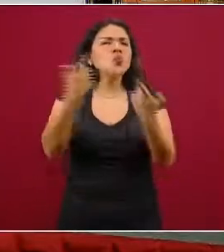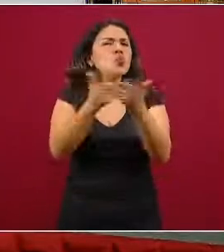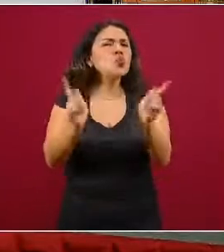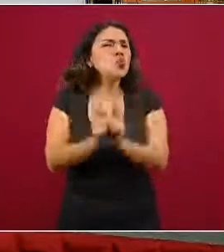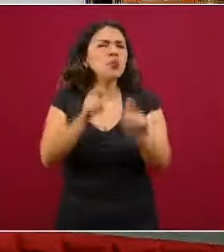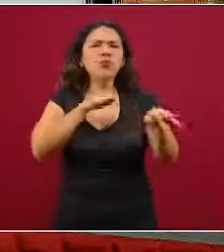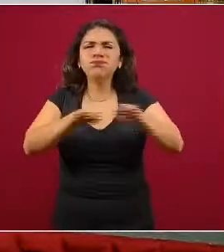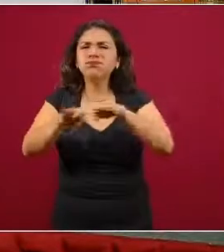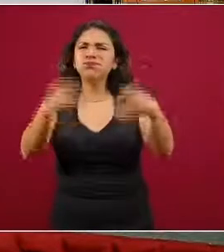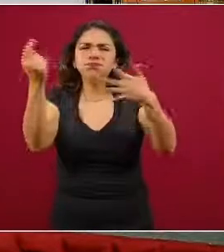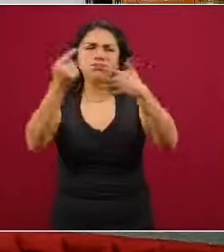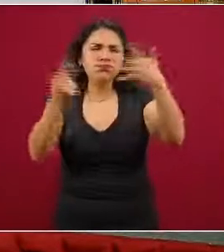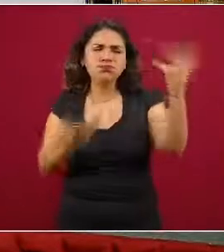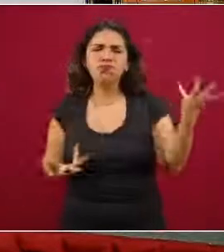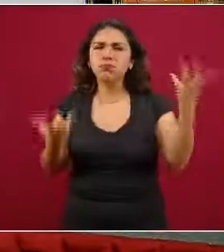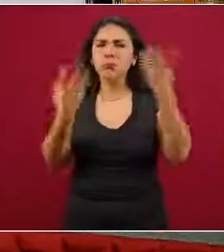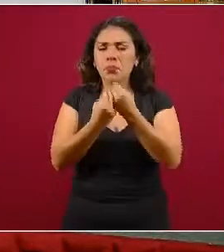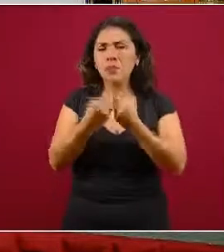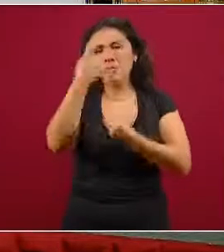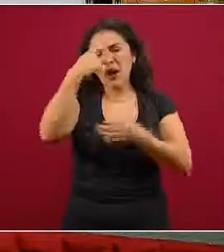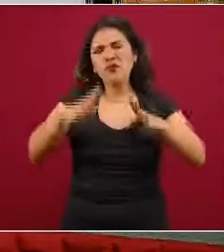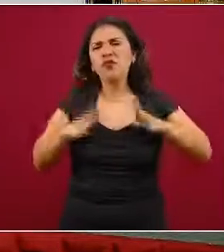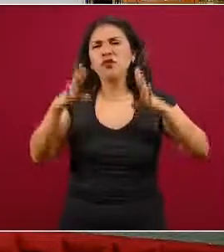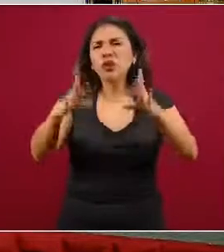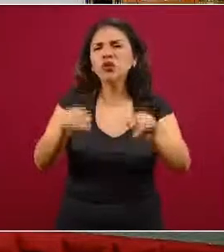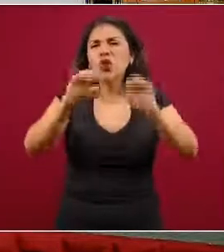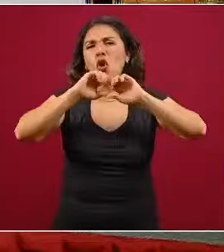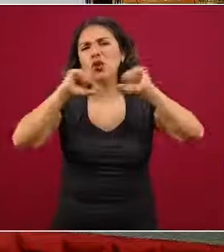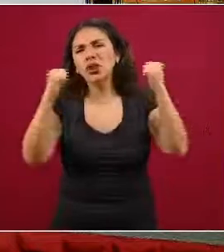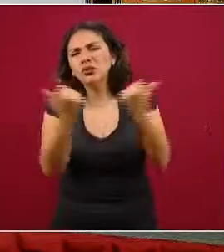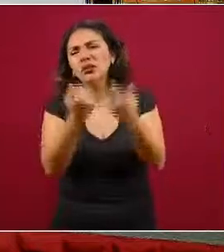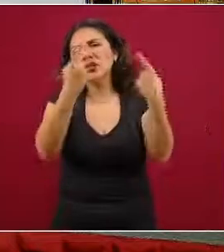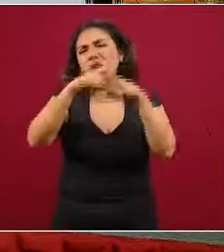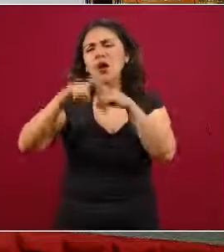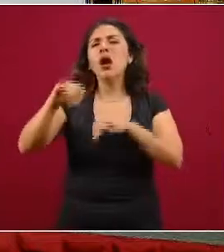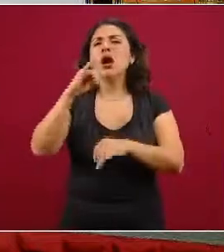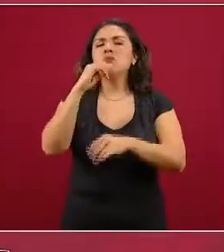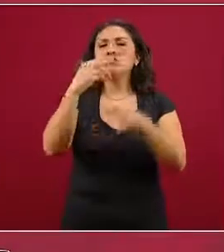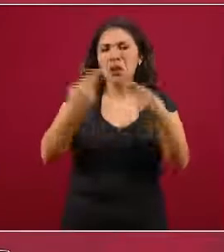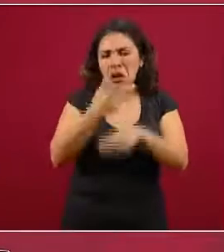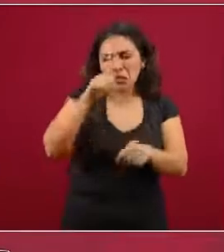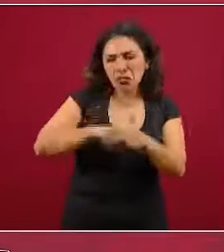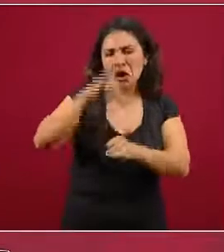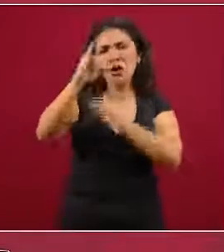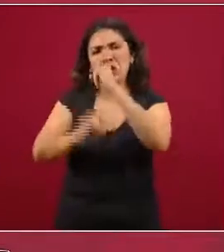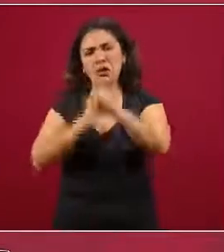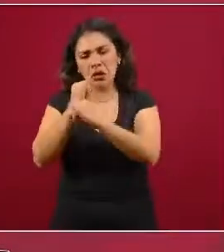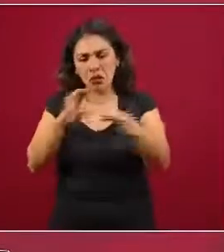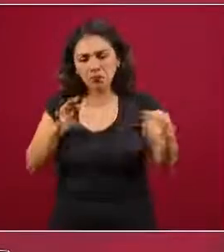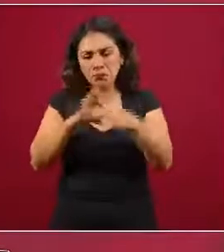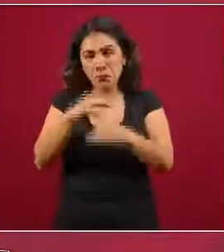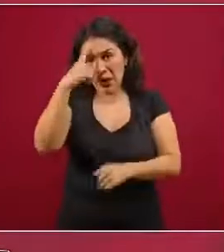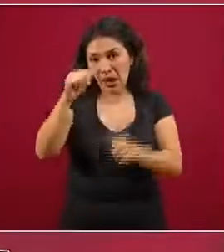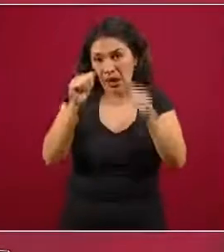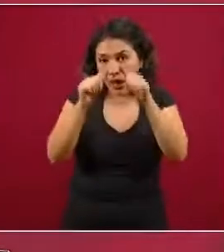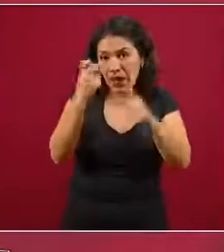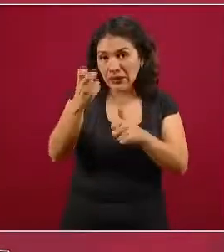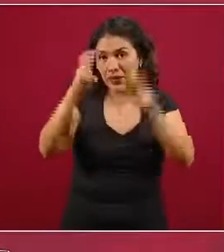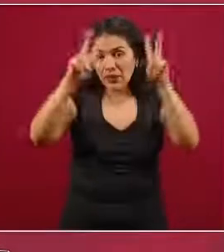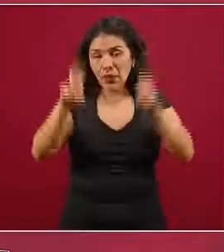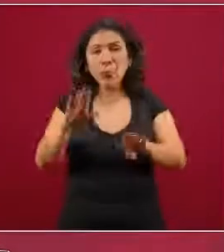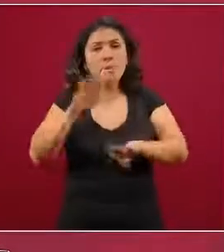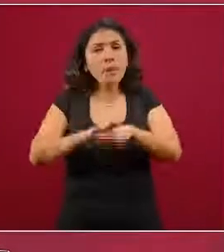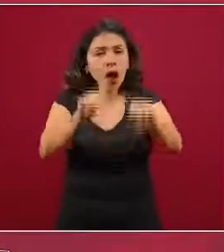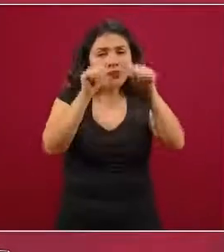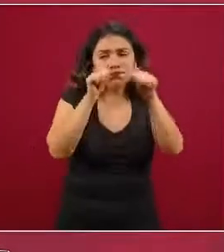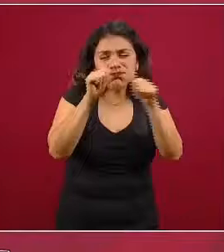de organizaciones y fundaciones, tanto nacionales como internacionales, ocupadas de la materia, le ha estado dando un seguimiento